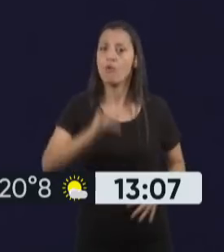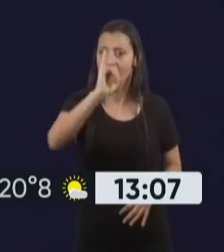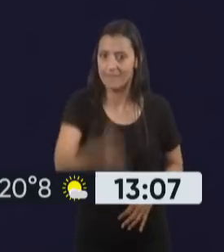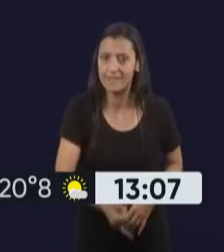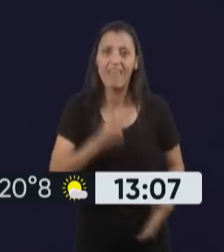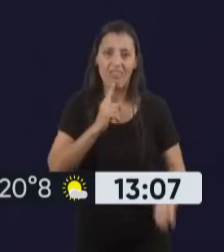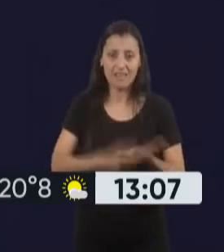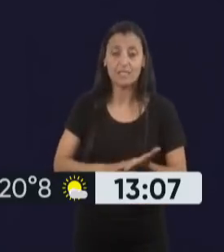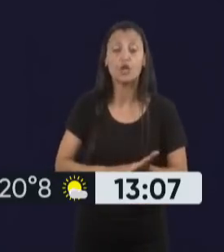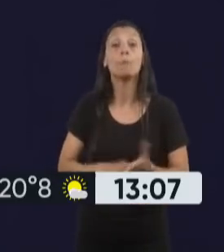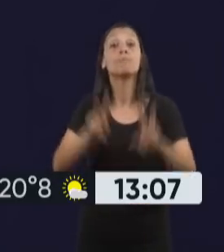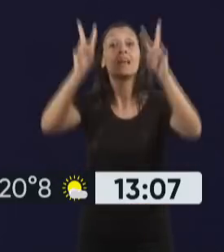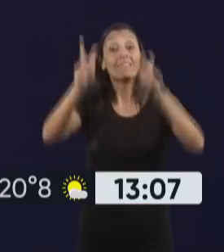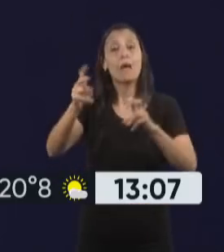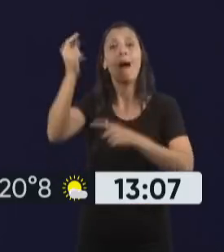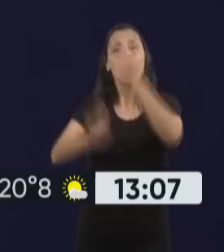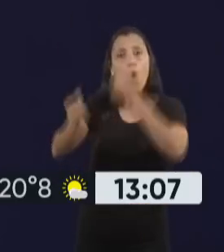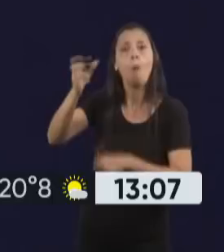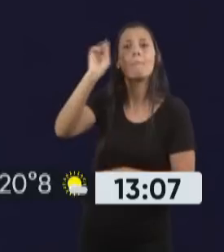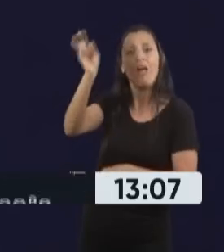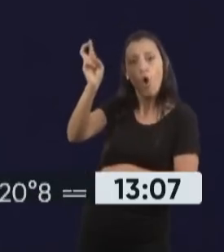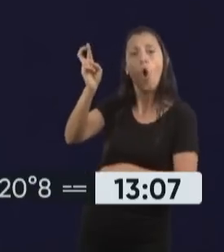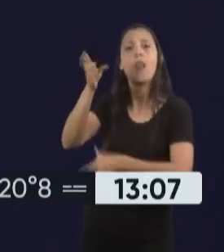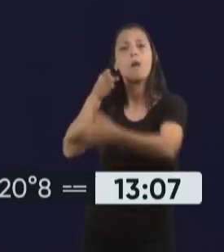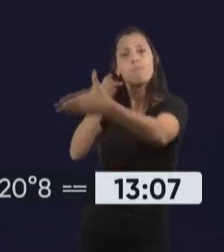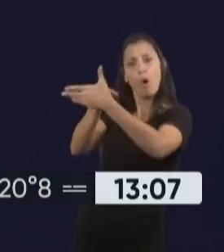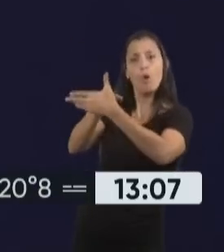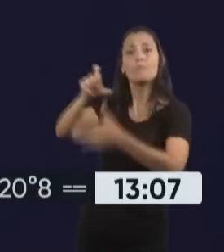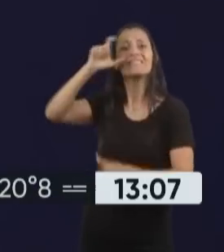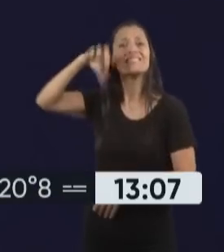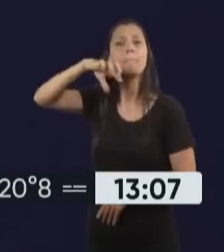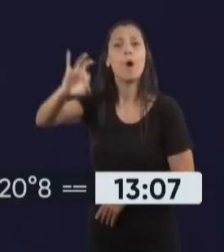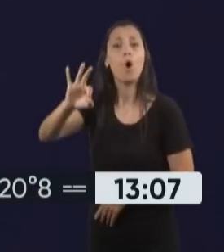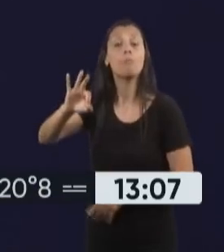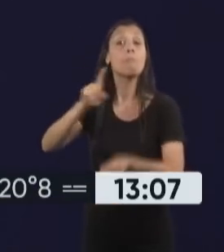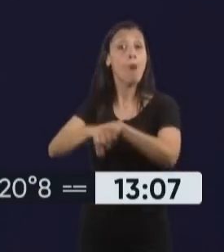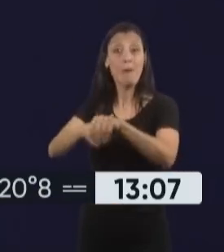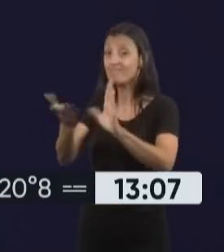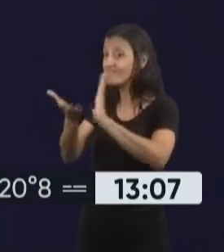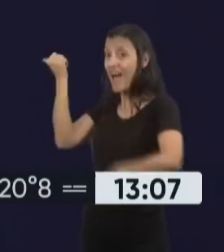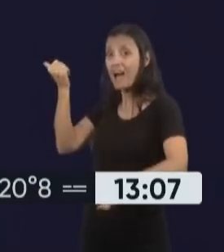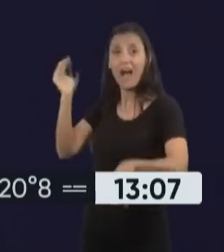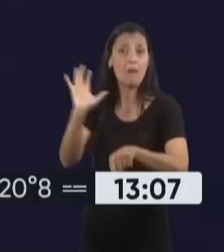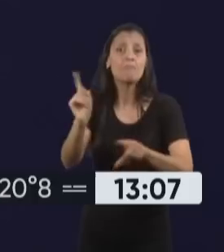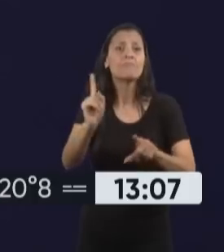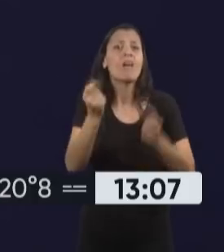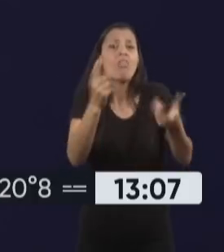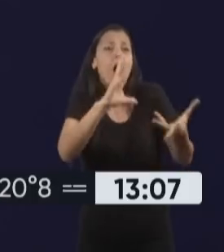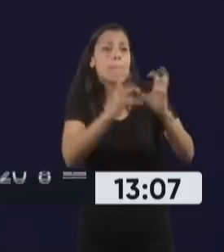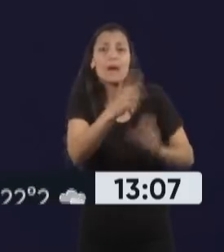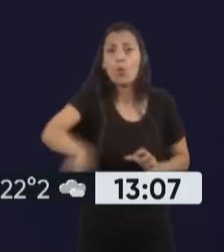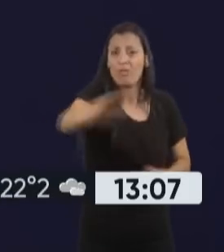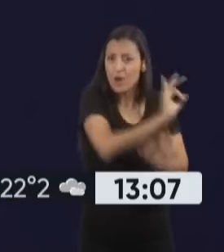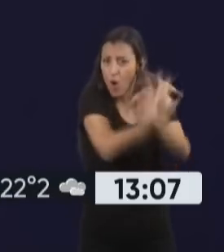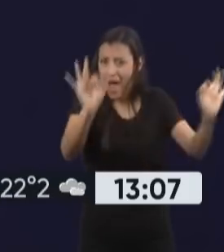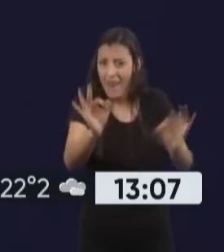Levantar el cepo se va a dar cuando no sea algo que traumatice absolutamente a nadie. Se lo explicaba el otro día, creo